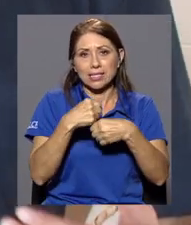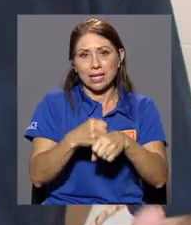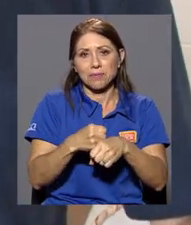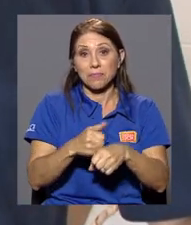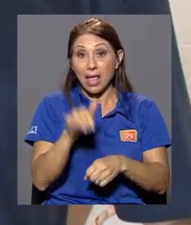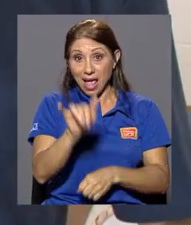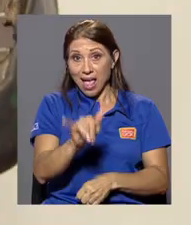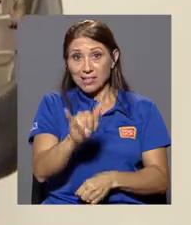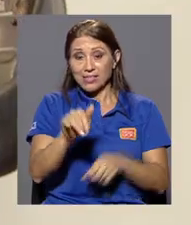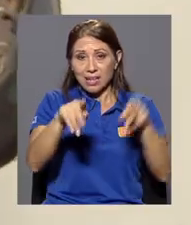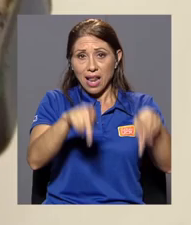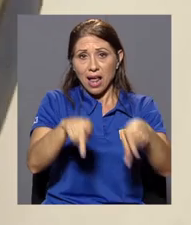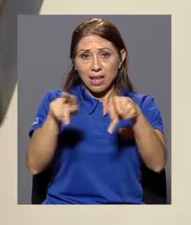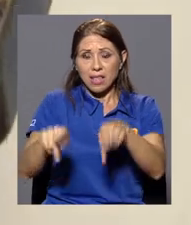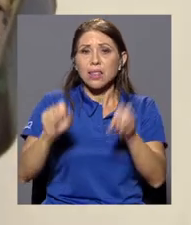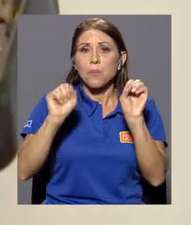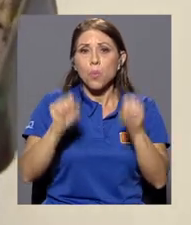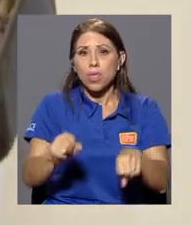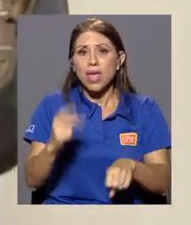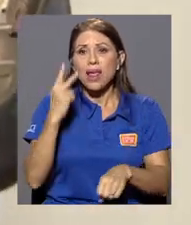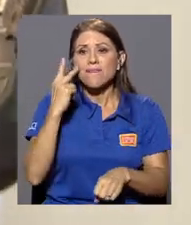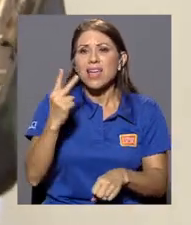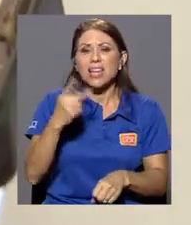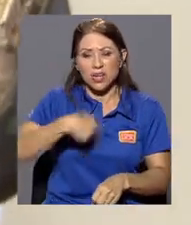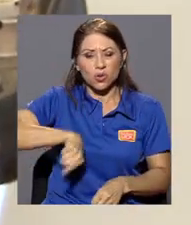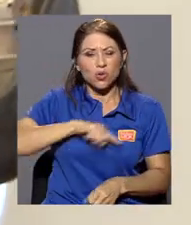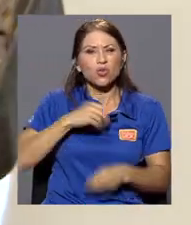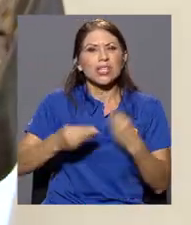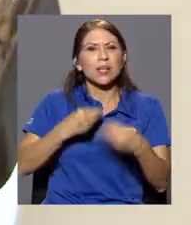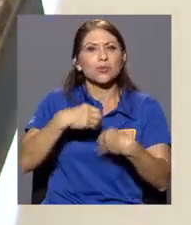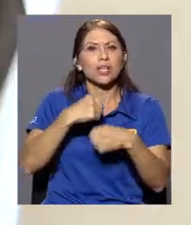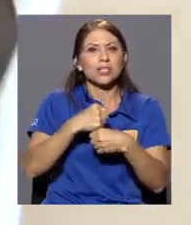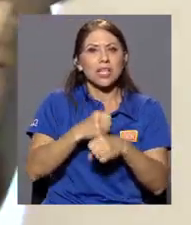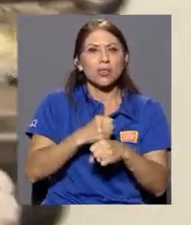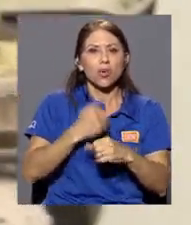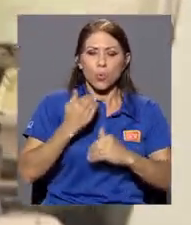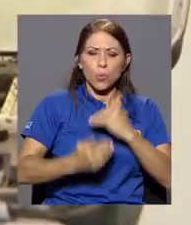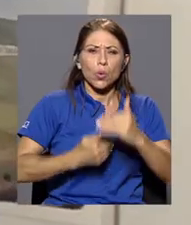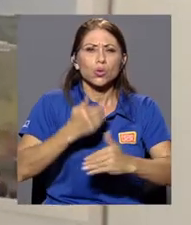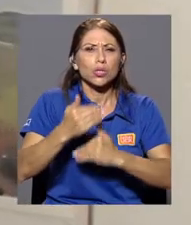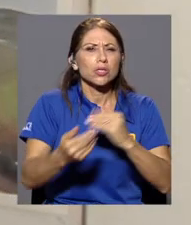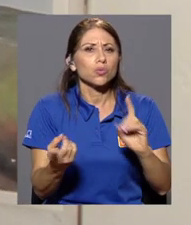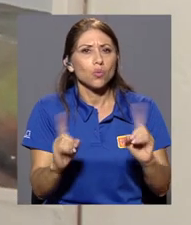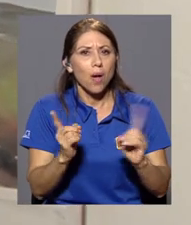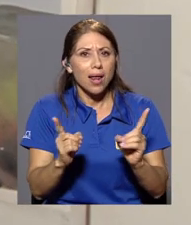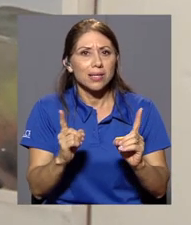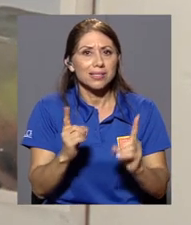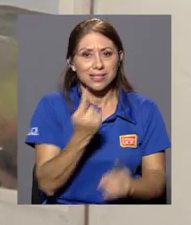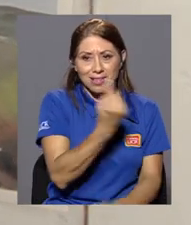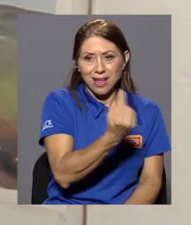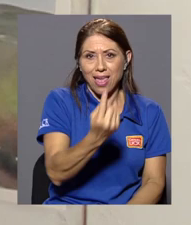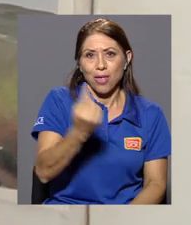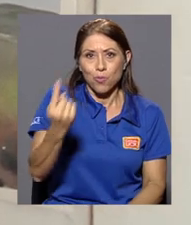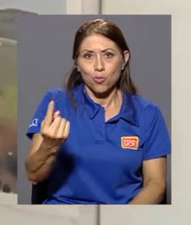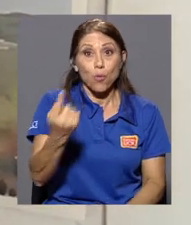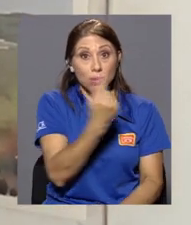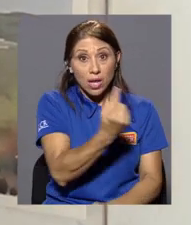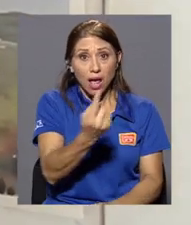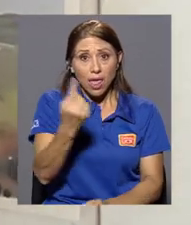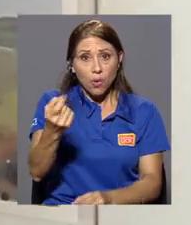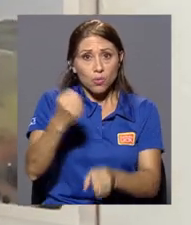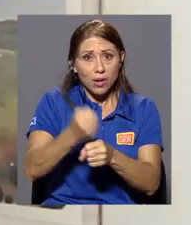la gente pudiera ver que estamos haciendo y cuáles son los procesos que lleva cada uno verdad que cada uno trabaja diferente cada uno